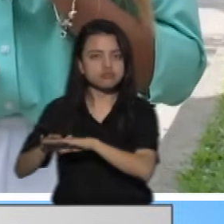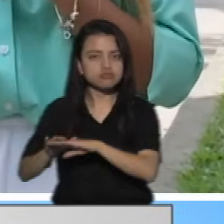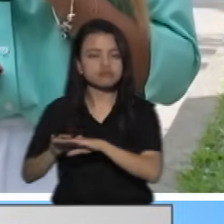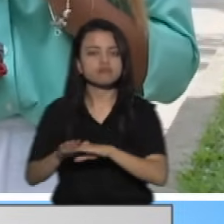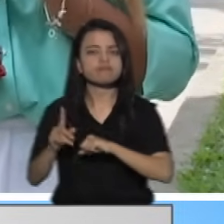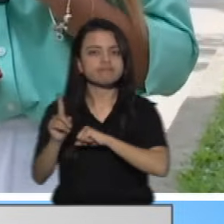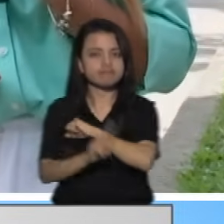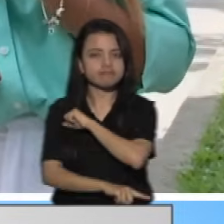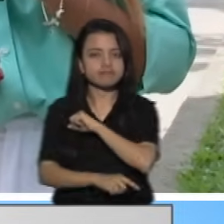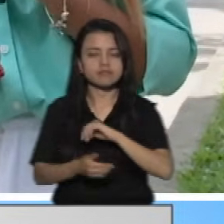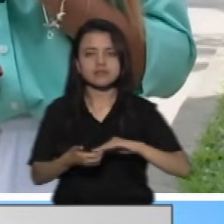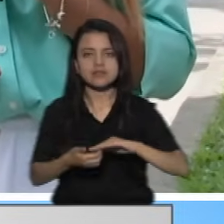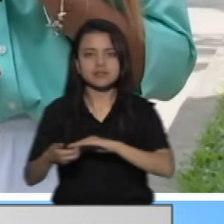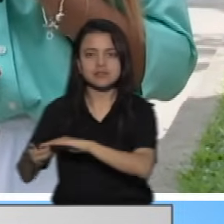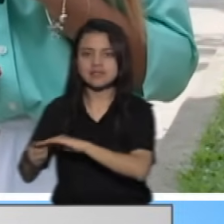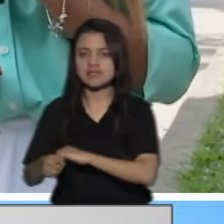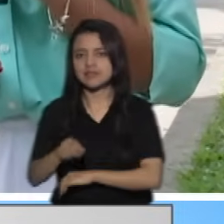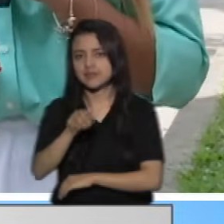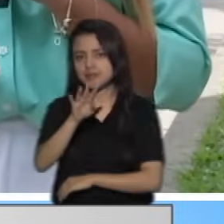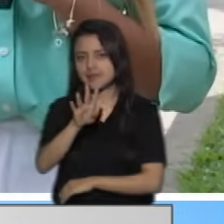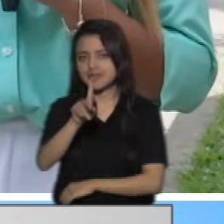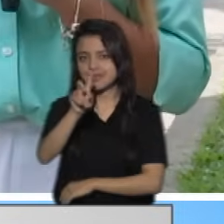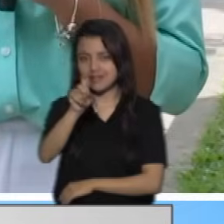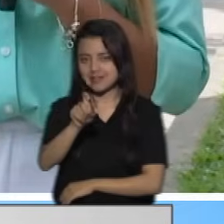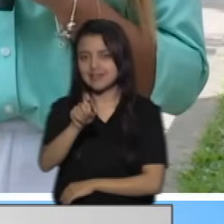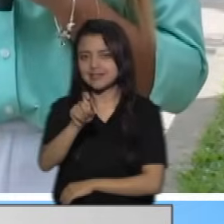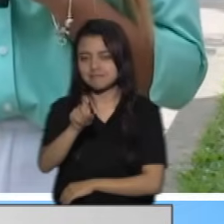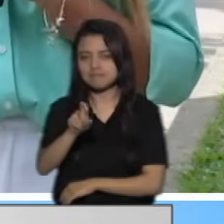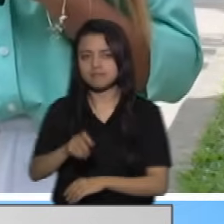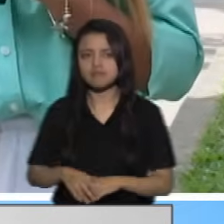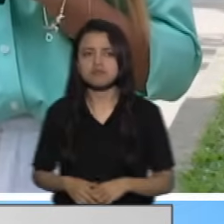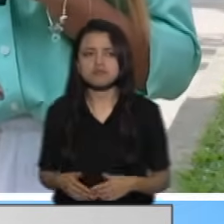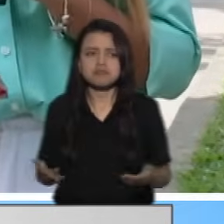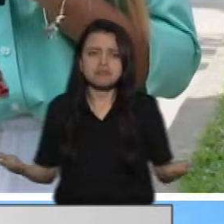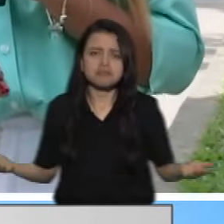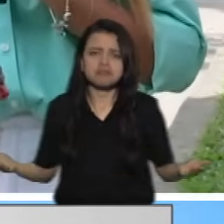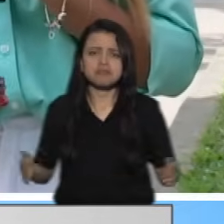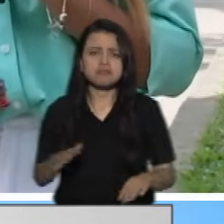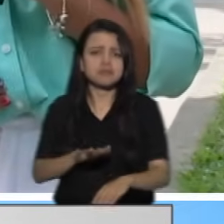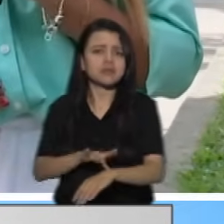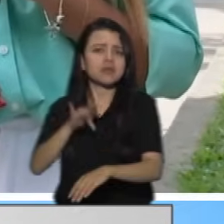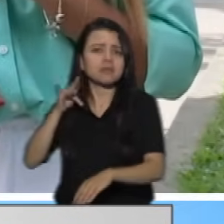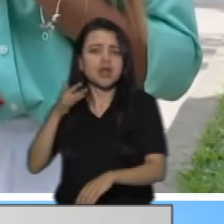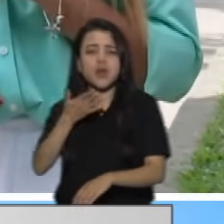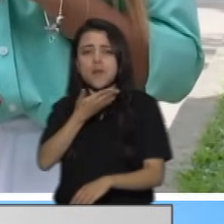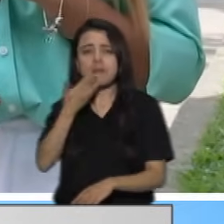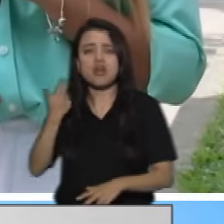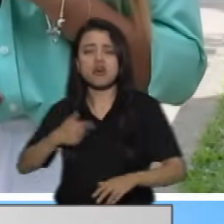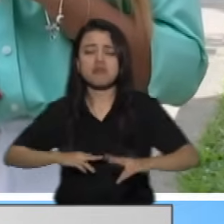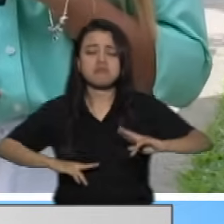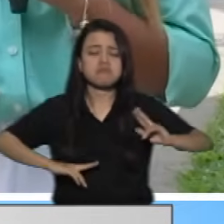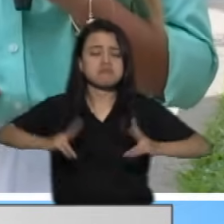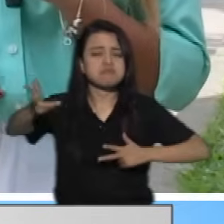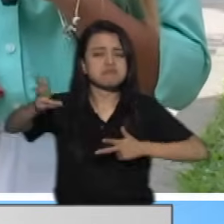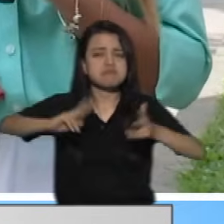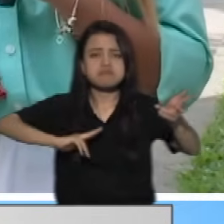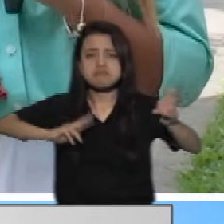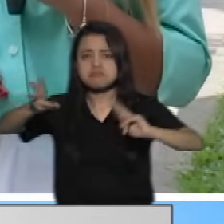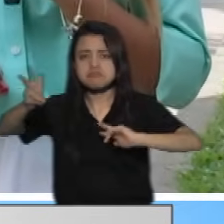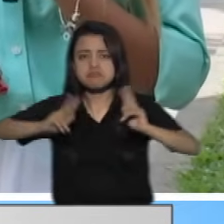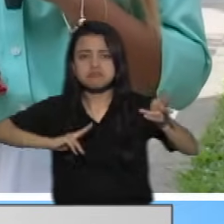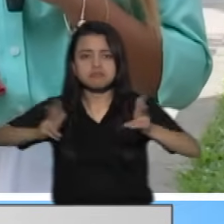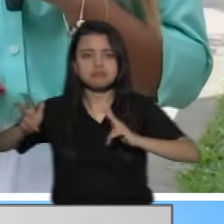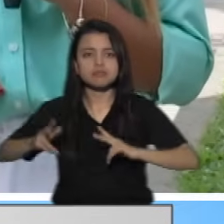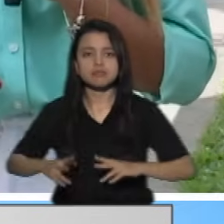vehículos inmovilizados. Sin embargo, se hizo evidente que muchos caleños optaron por madrugar para poder desplazarse en sus vehículos hasta sus lugares